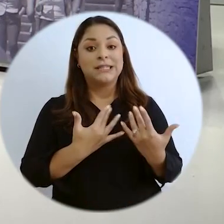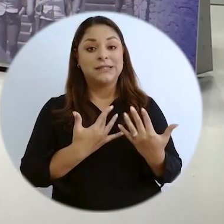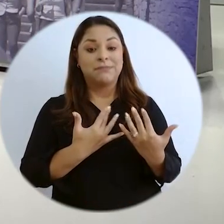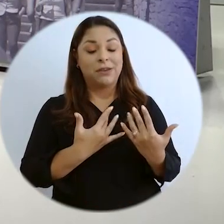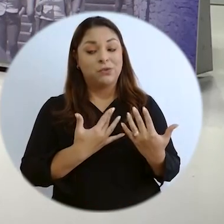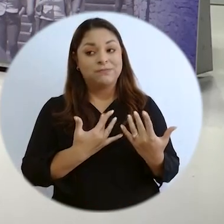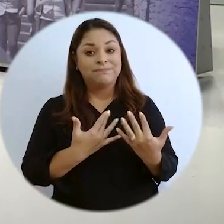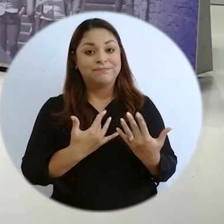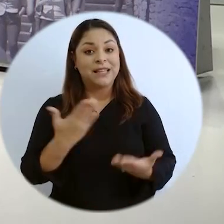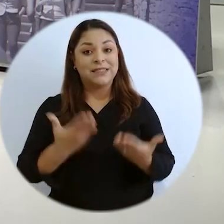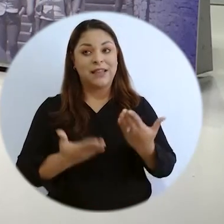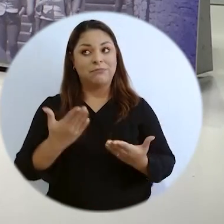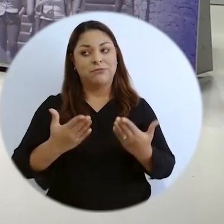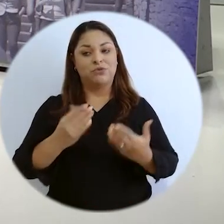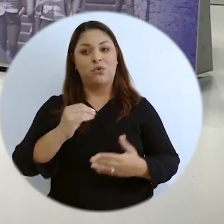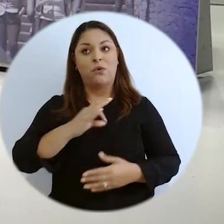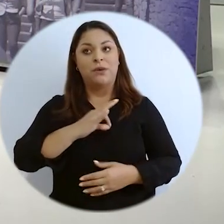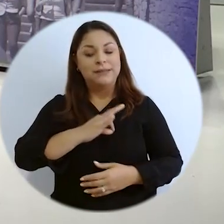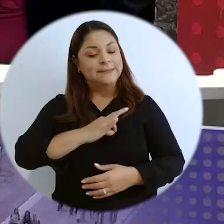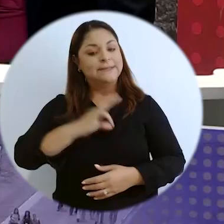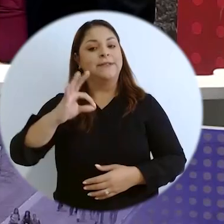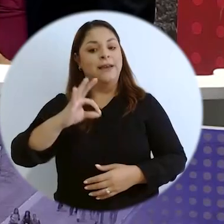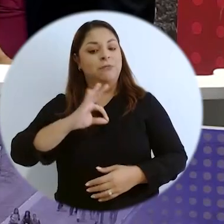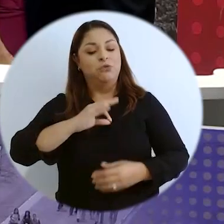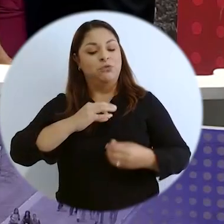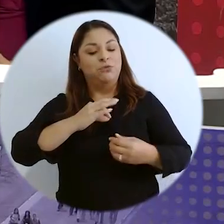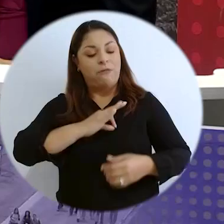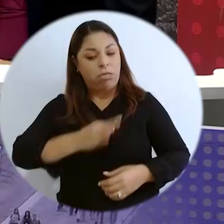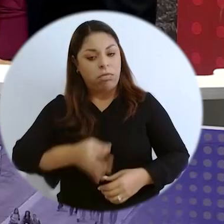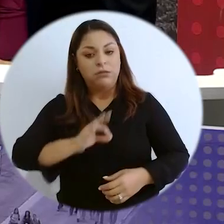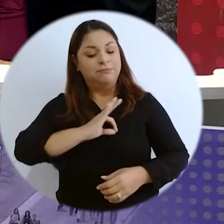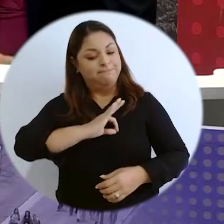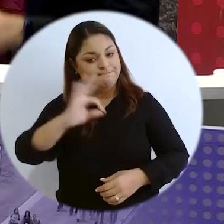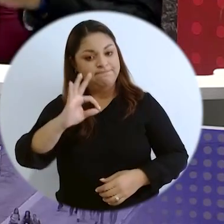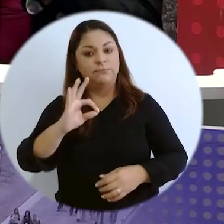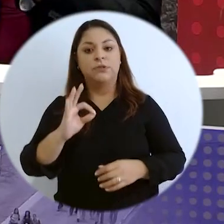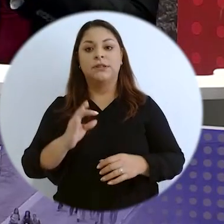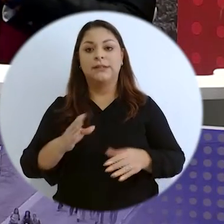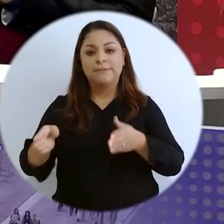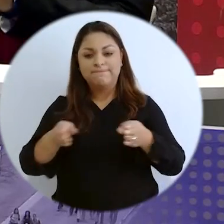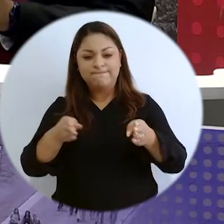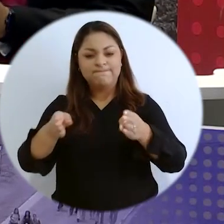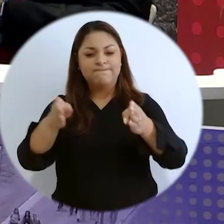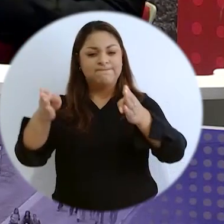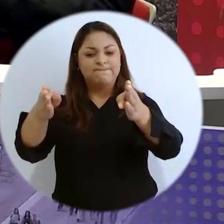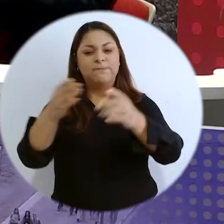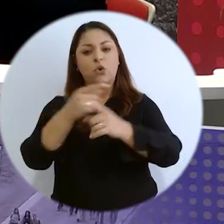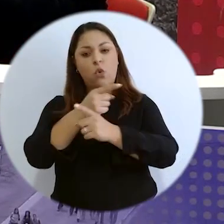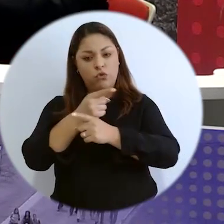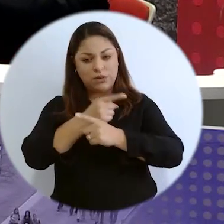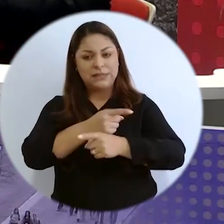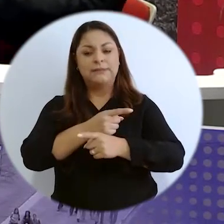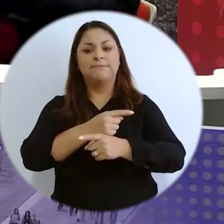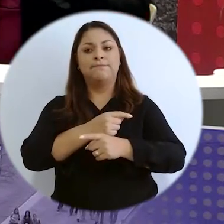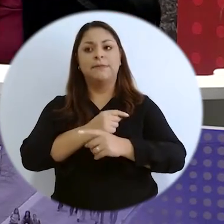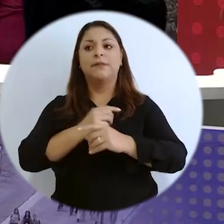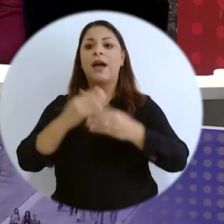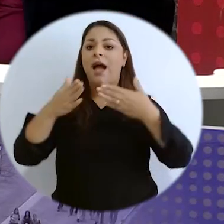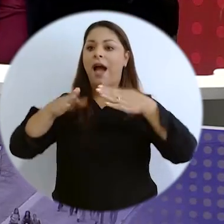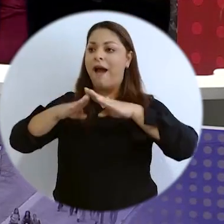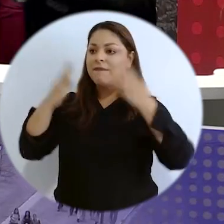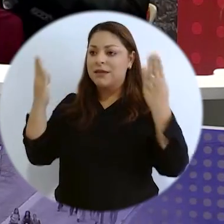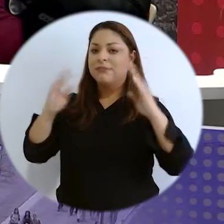que se pudiera, a ver, uno nunca pierde la fe, de que se pudiera enderezar el rumbo, que se pudiera abrir los diálogos,